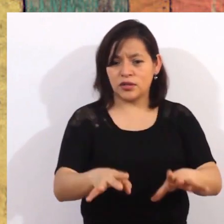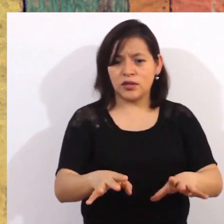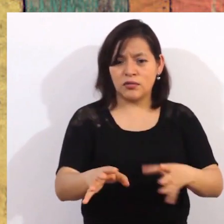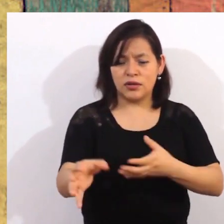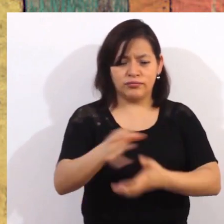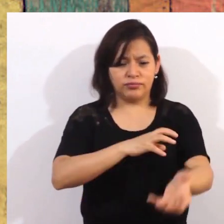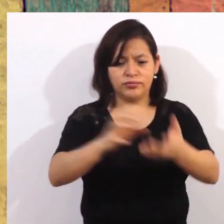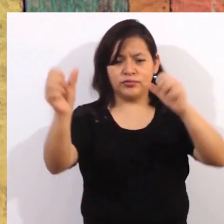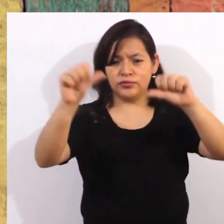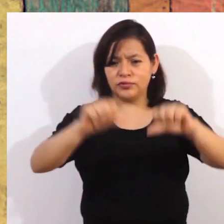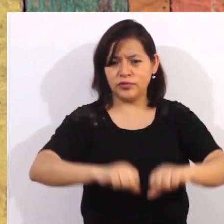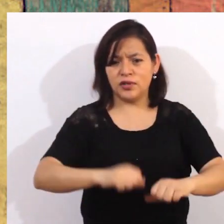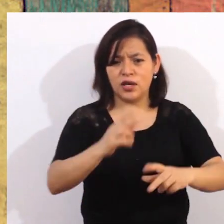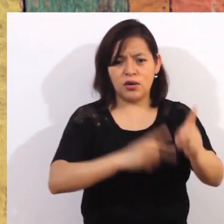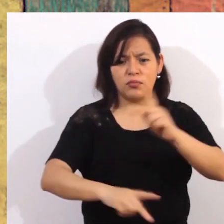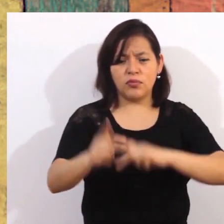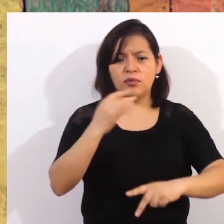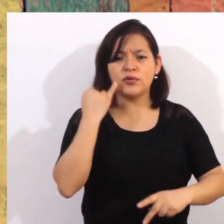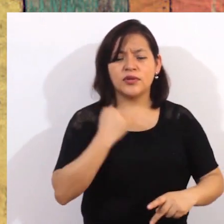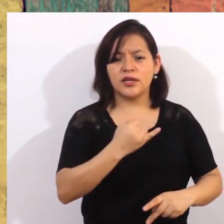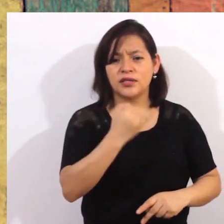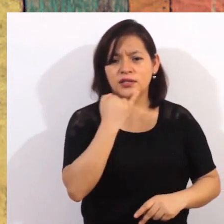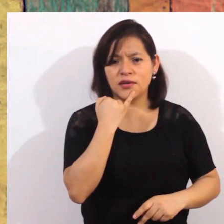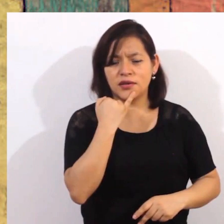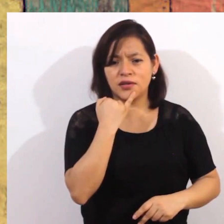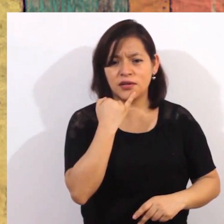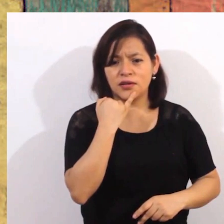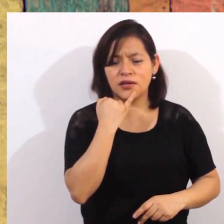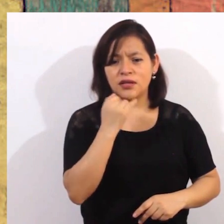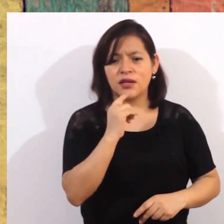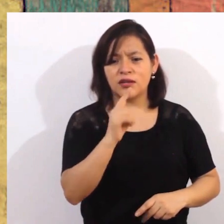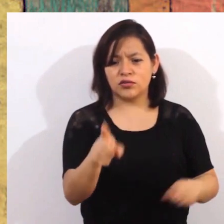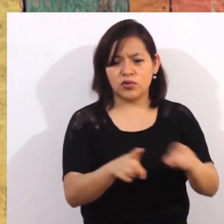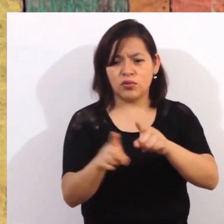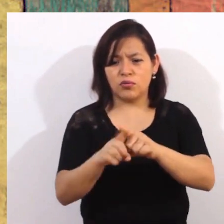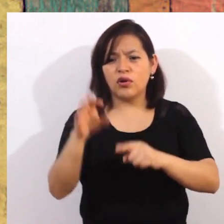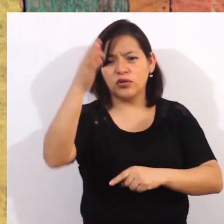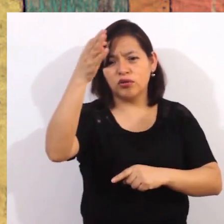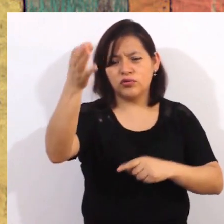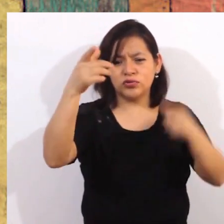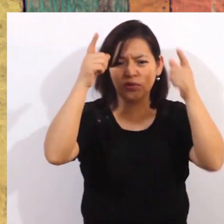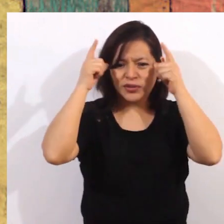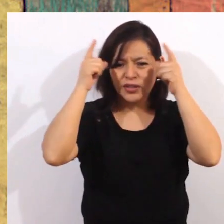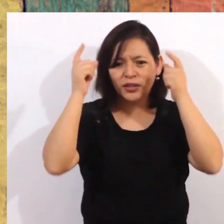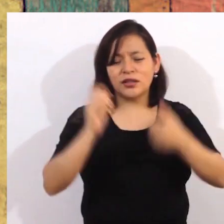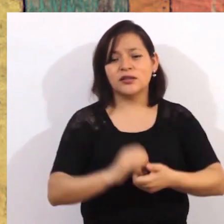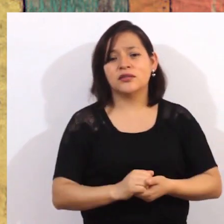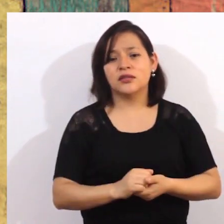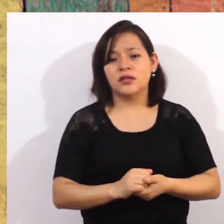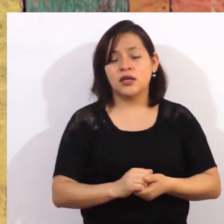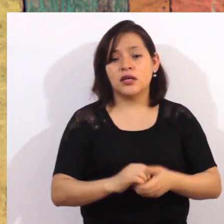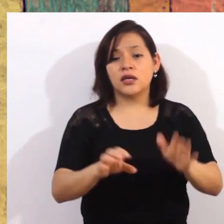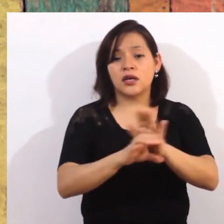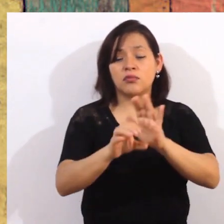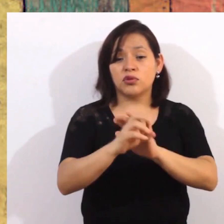de Israel en la antigüedad, que no es otra cosa sino un prototipo del anticristo. Y el capítulo 12, un desenlace